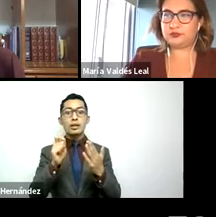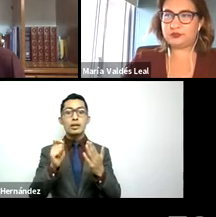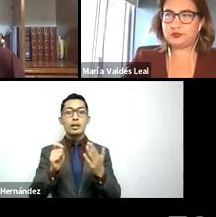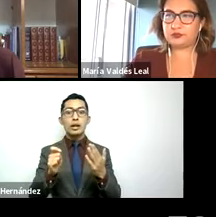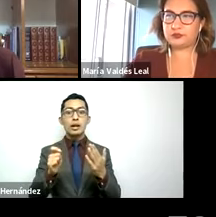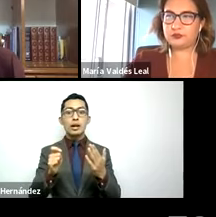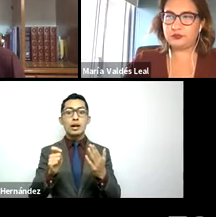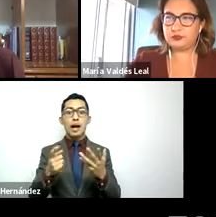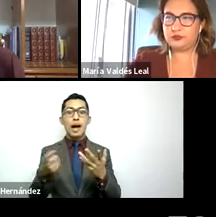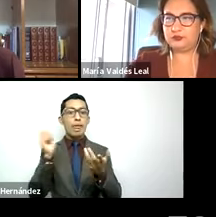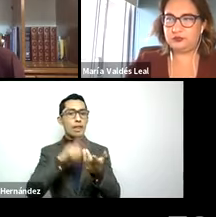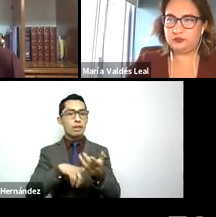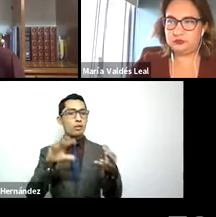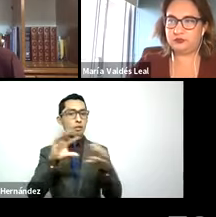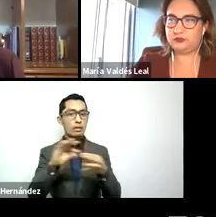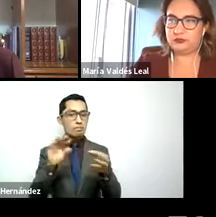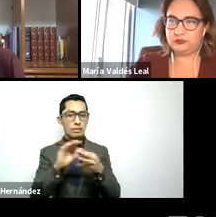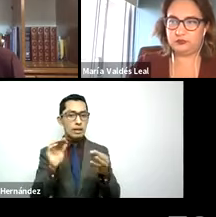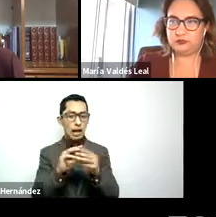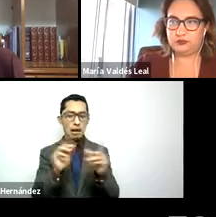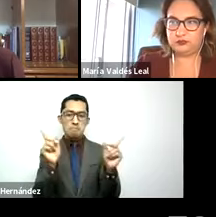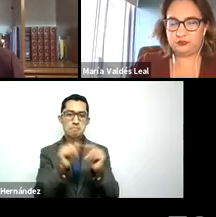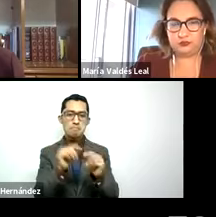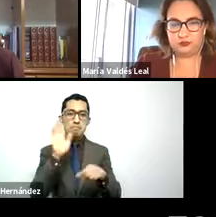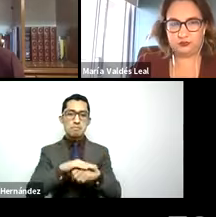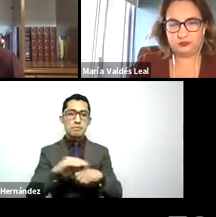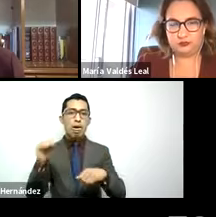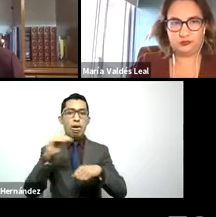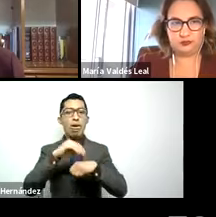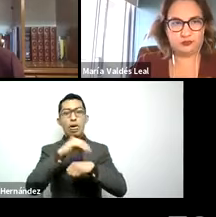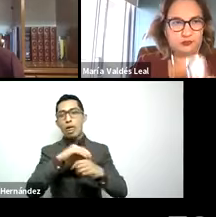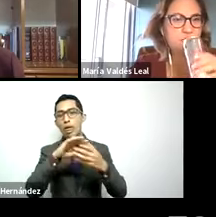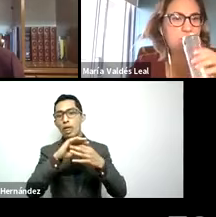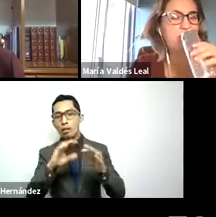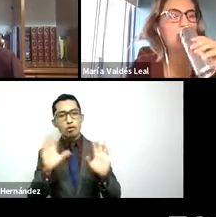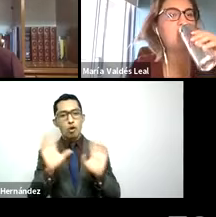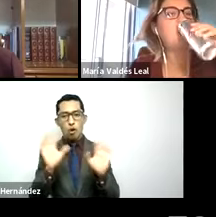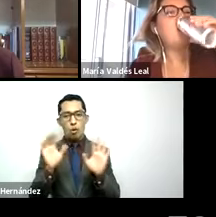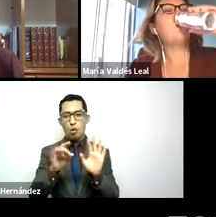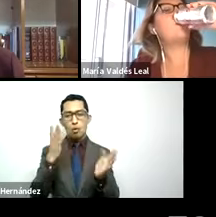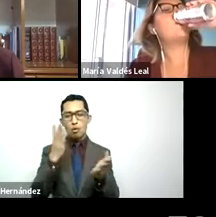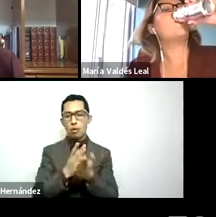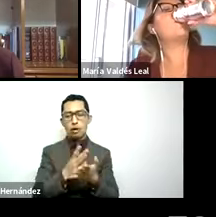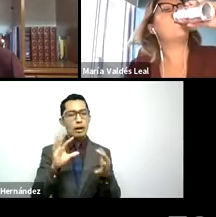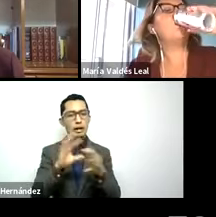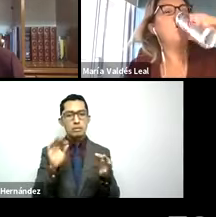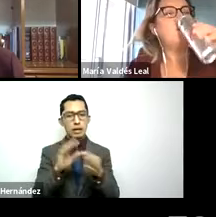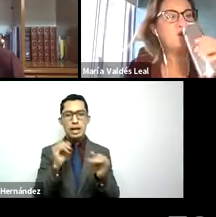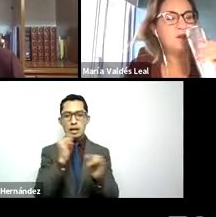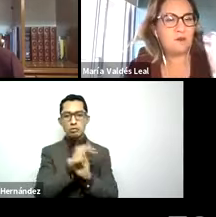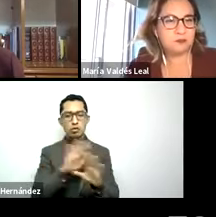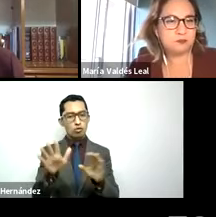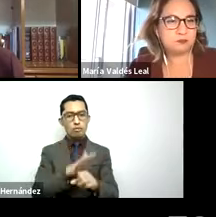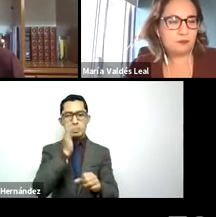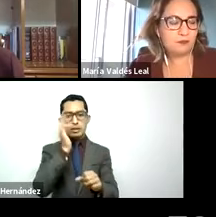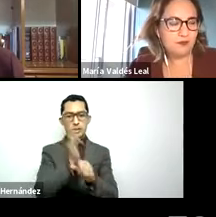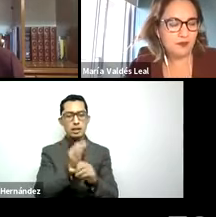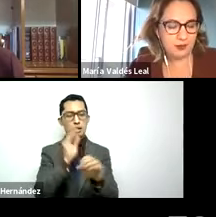que el precedente que contiene o del que se relata vincula al tribunal, ¿no? Solo para hacer pues esa